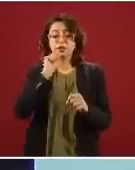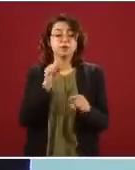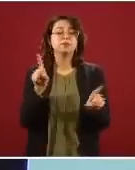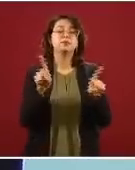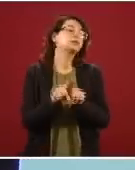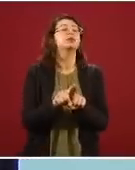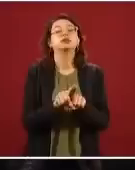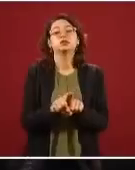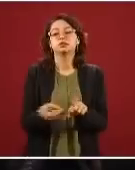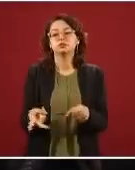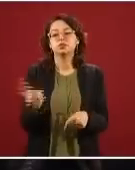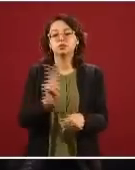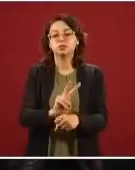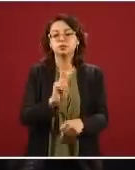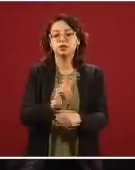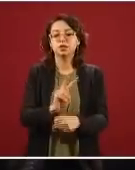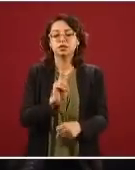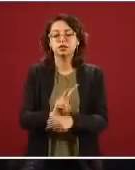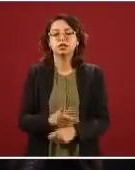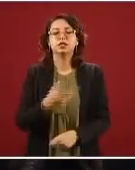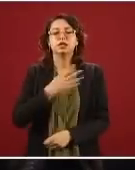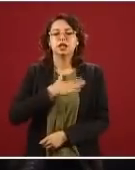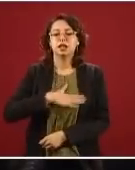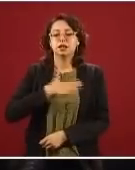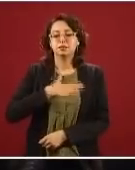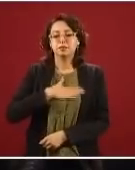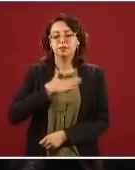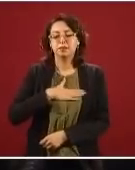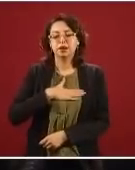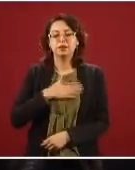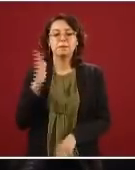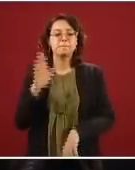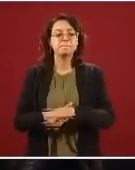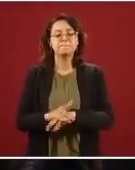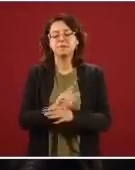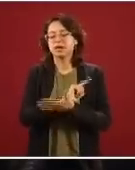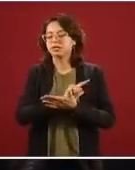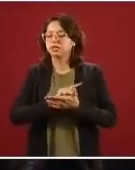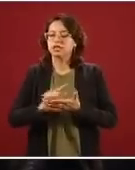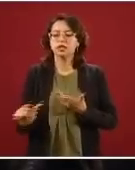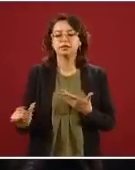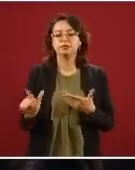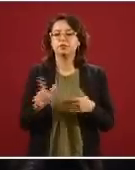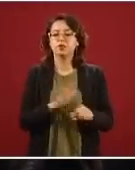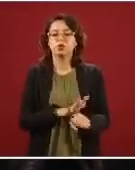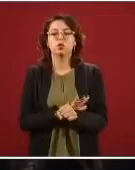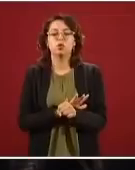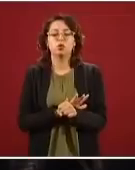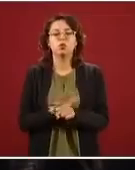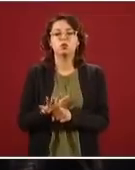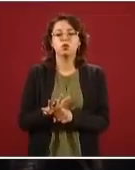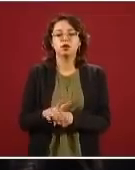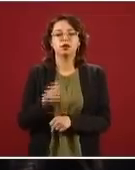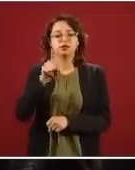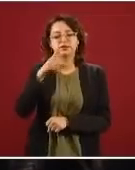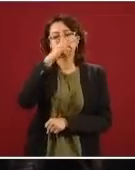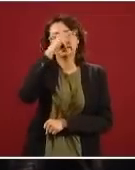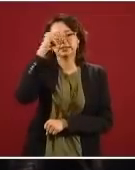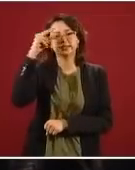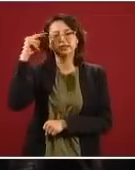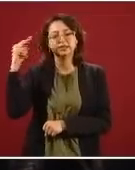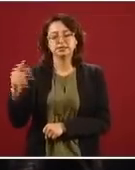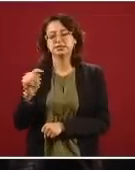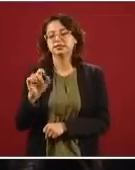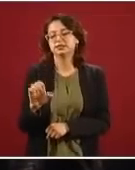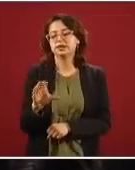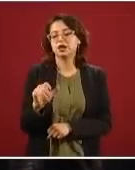monitoreando el tema de los sanitarios. Ahora uno de los más limpios en el país salió Tecuala, Nayarit, que por